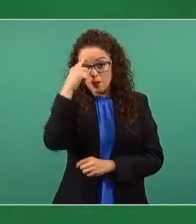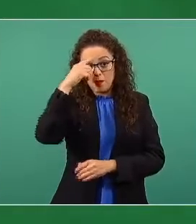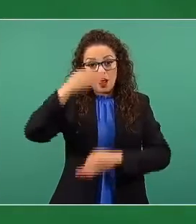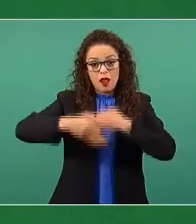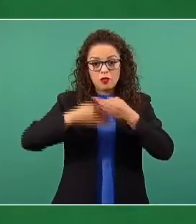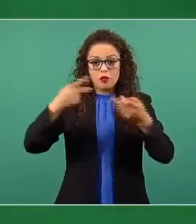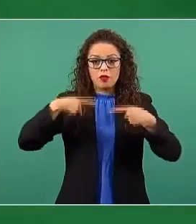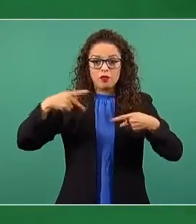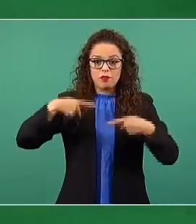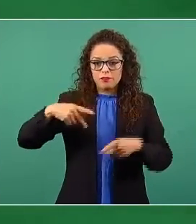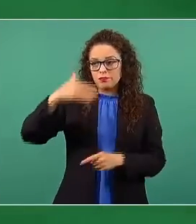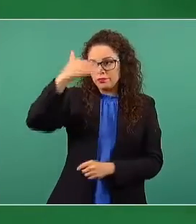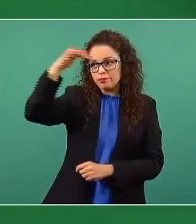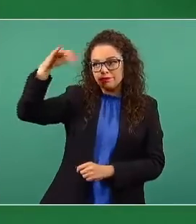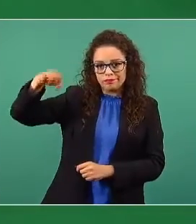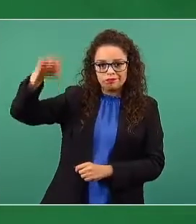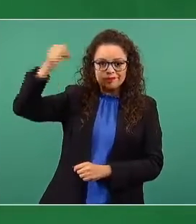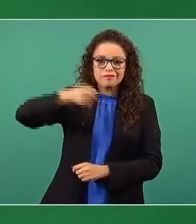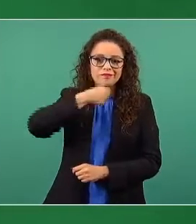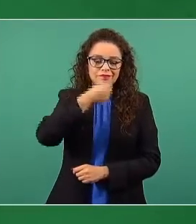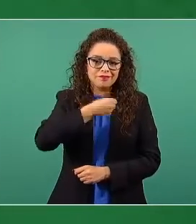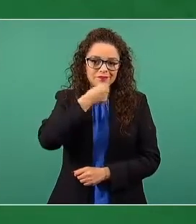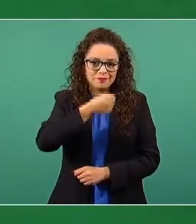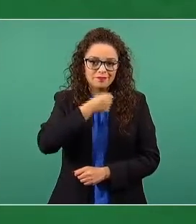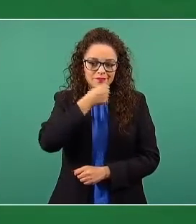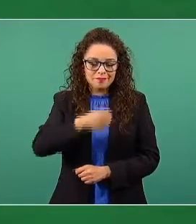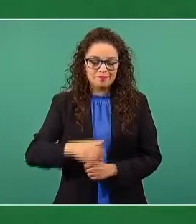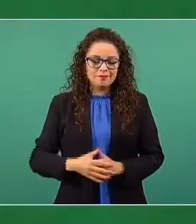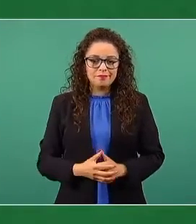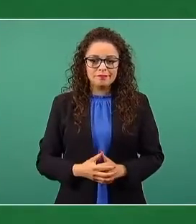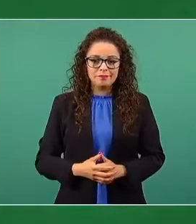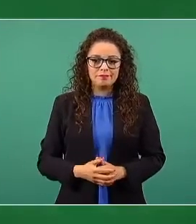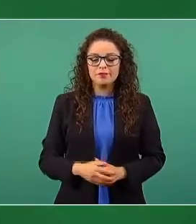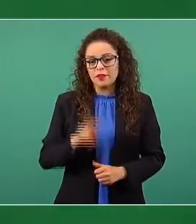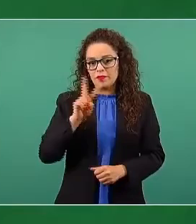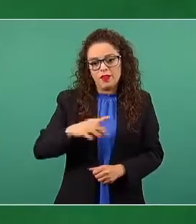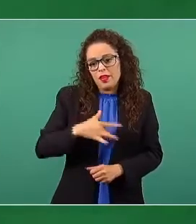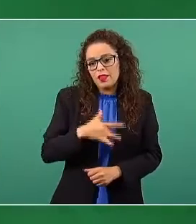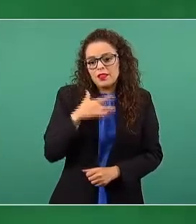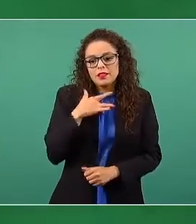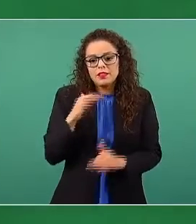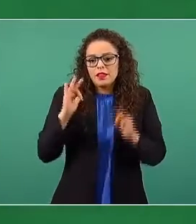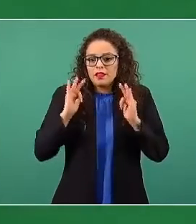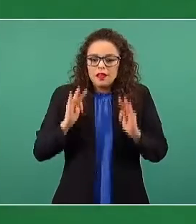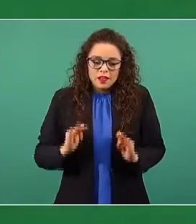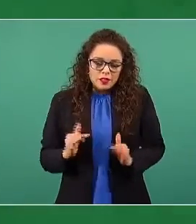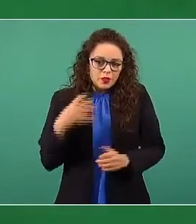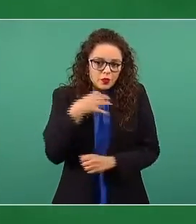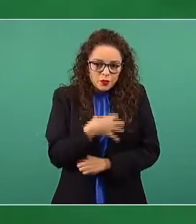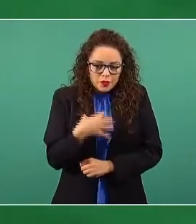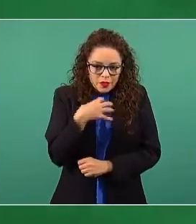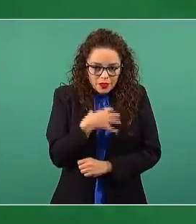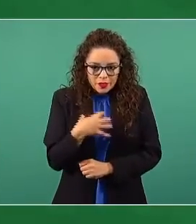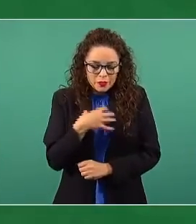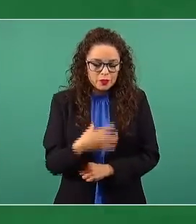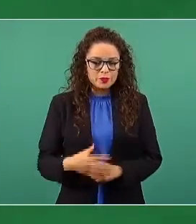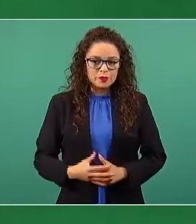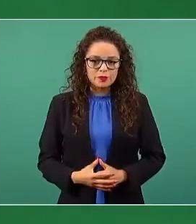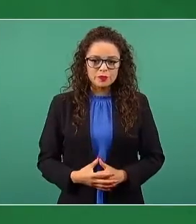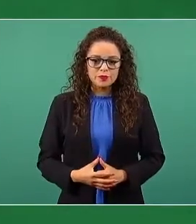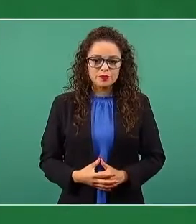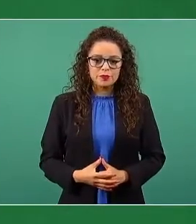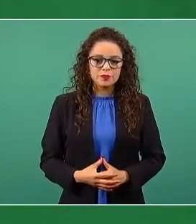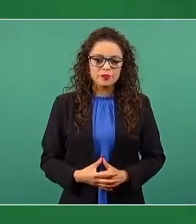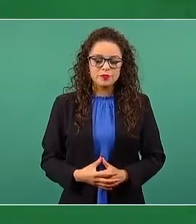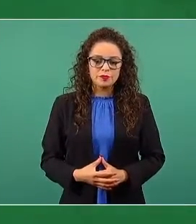adultos mayores y que ya estamos más tranquilos, más contentos, y que